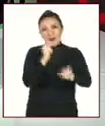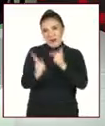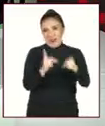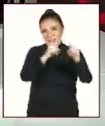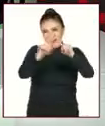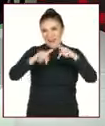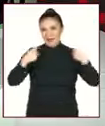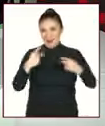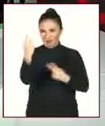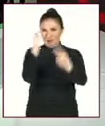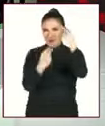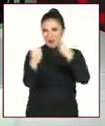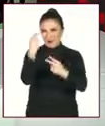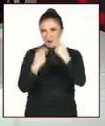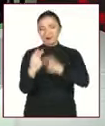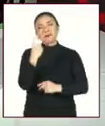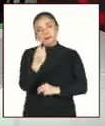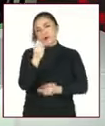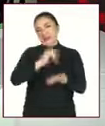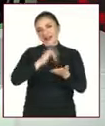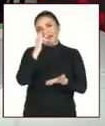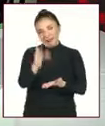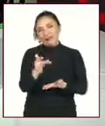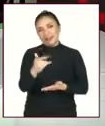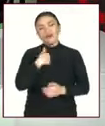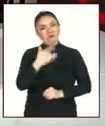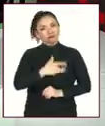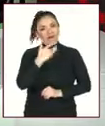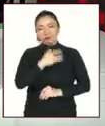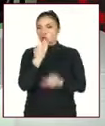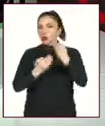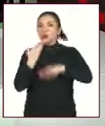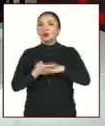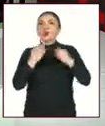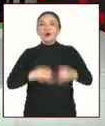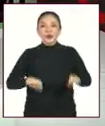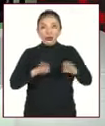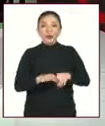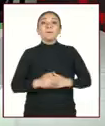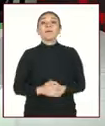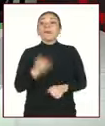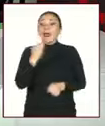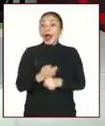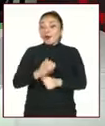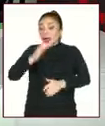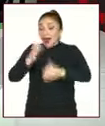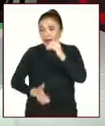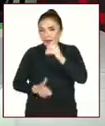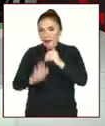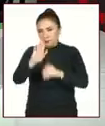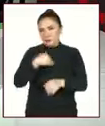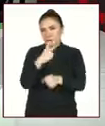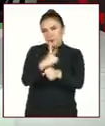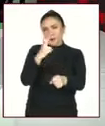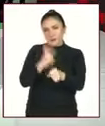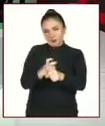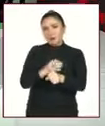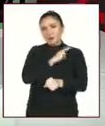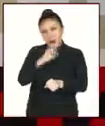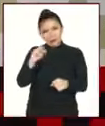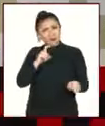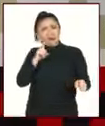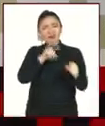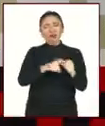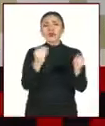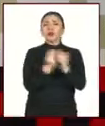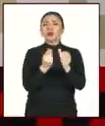viéndonos, responder estas preguntas y estos comentarios que considero son muy importantes. Antes de finalizar, les invitamos a inscribirse en